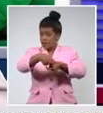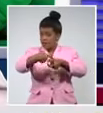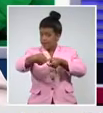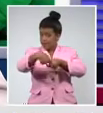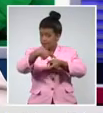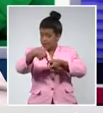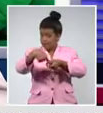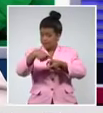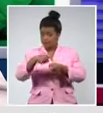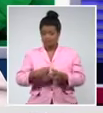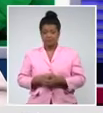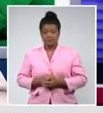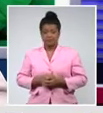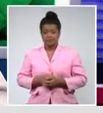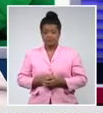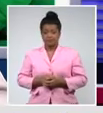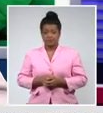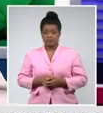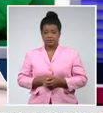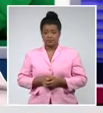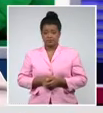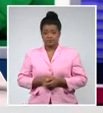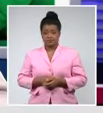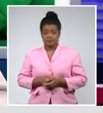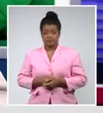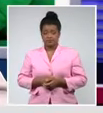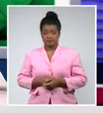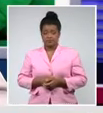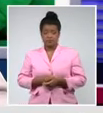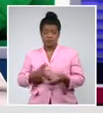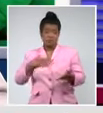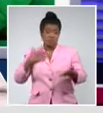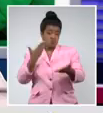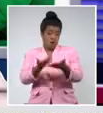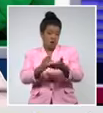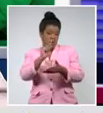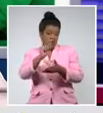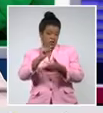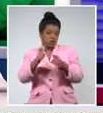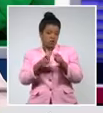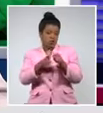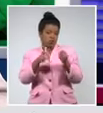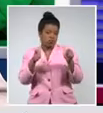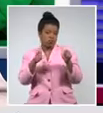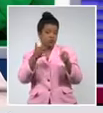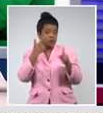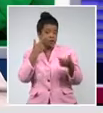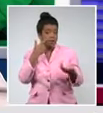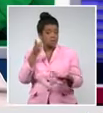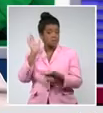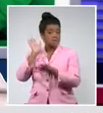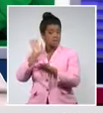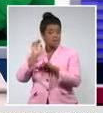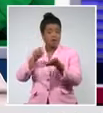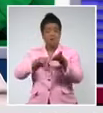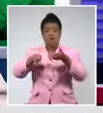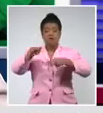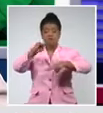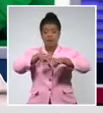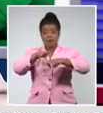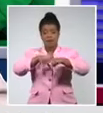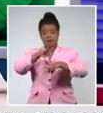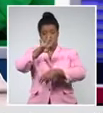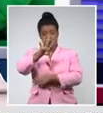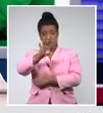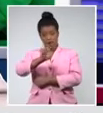Juventud. Los mayores por ciento, como se puede ver en el gráfico, de la provincia de La Habana el